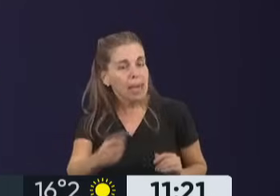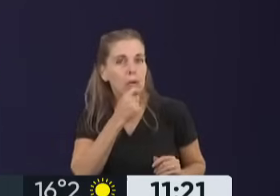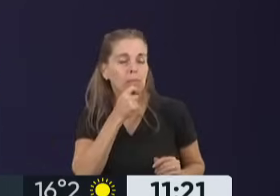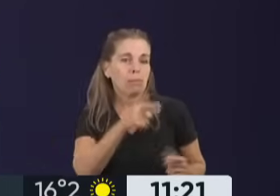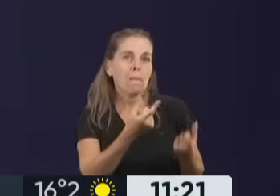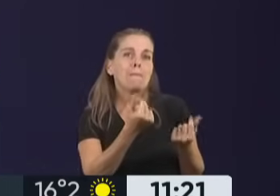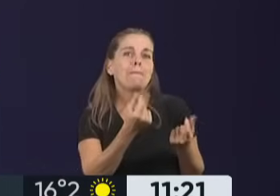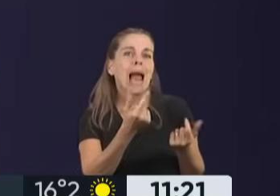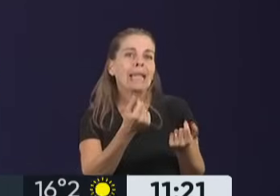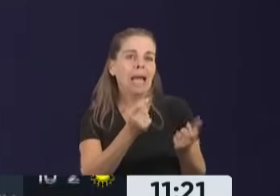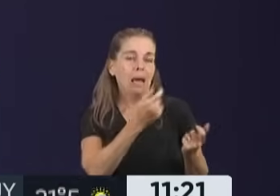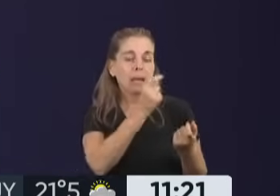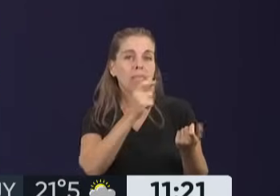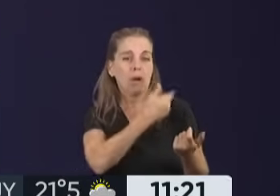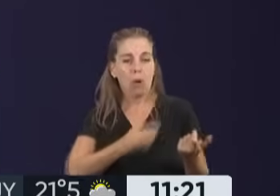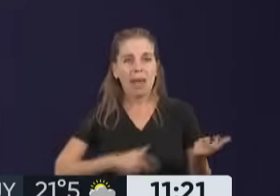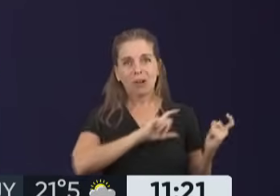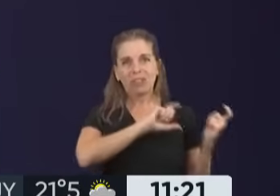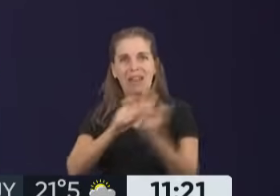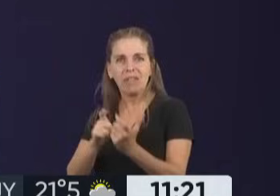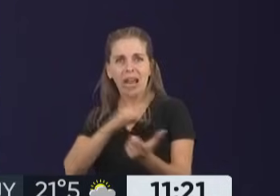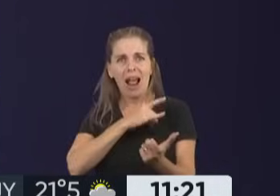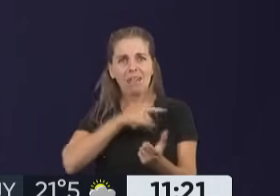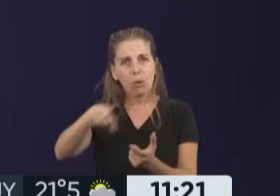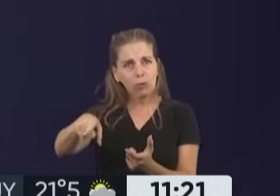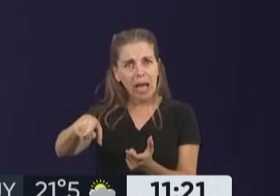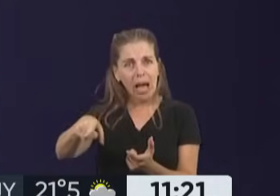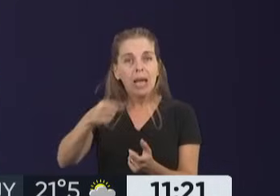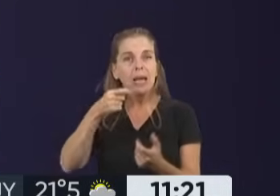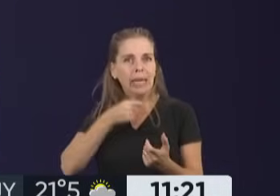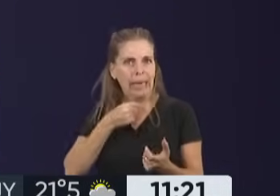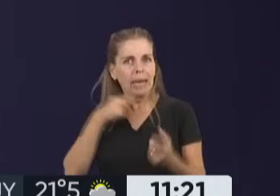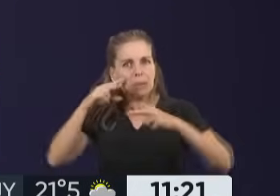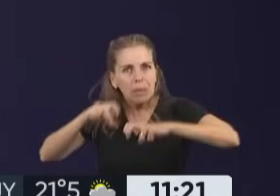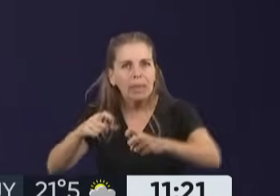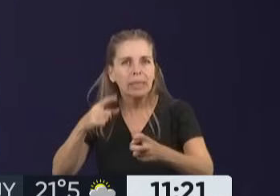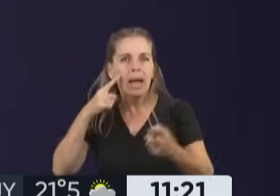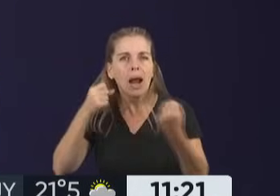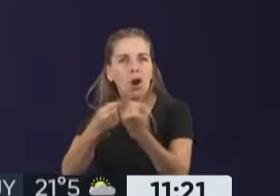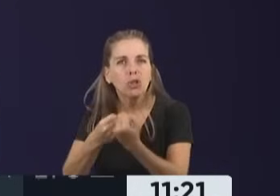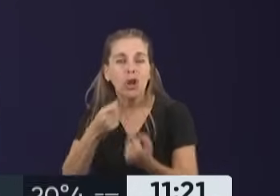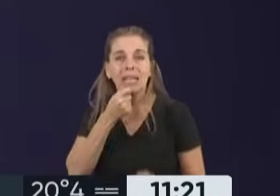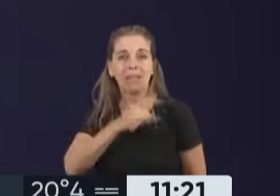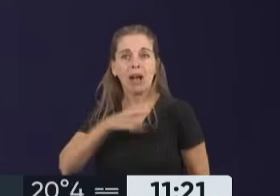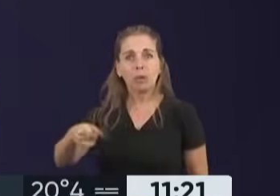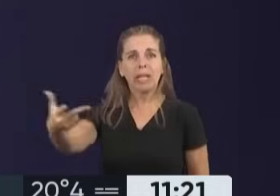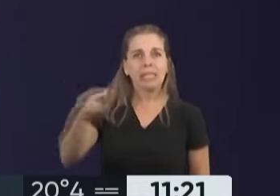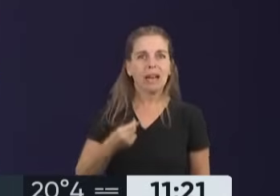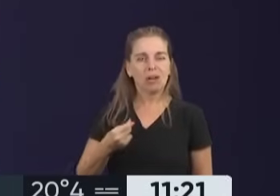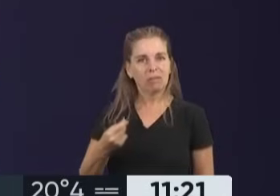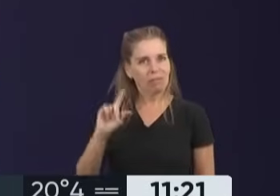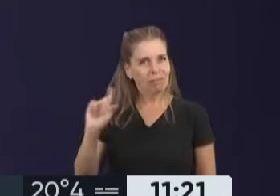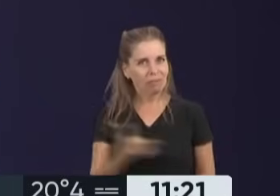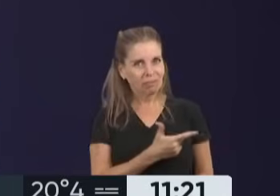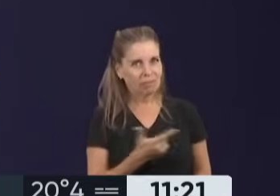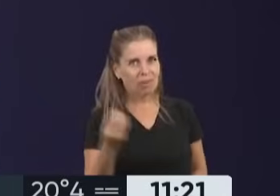niegue a ser auditado, nos parece, te diría que increíble,